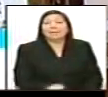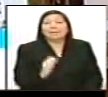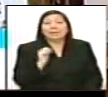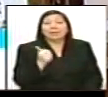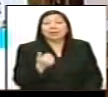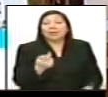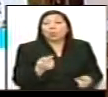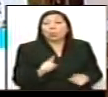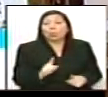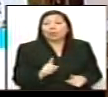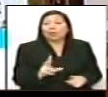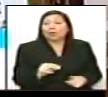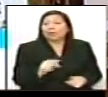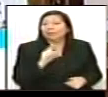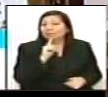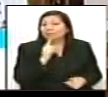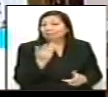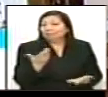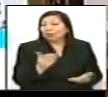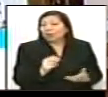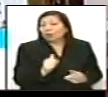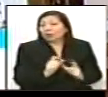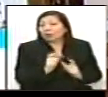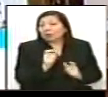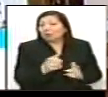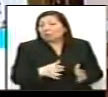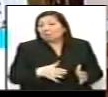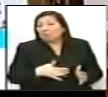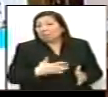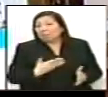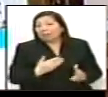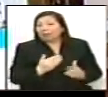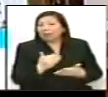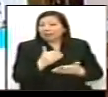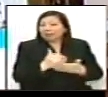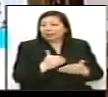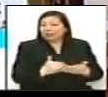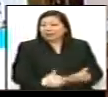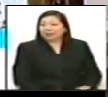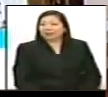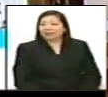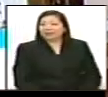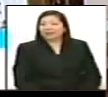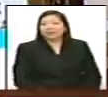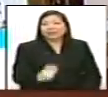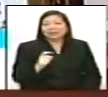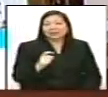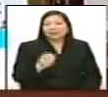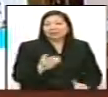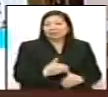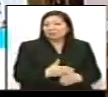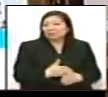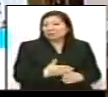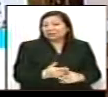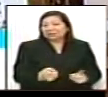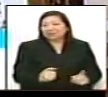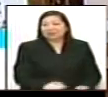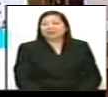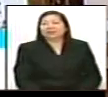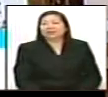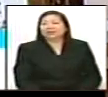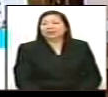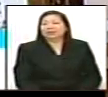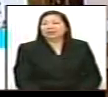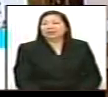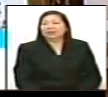mañana, cuando no esté, podrá haber otro congresista que pueda ver la agenda LGBT sin necesidad de ser parte del colectivo